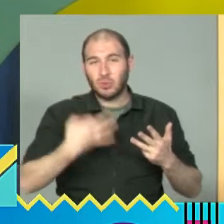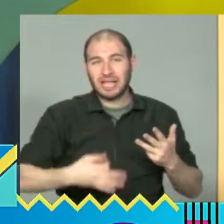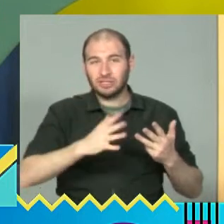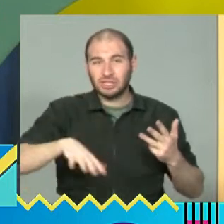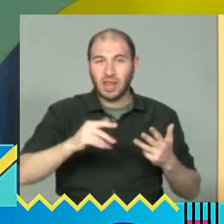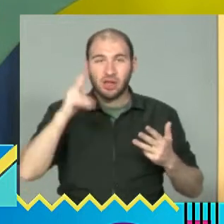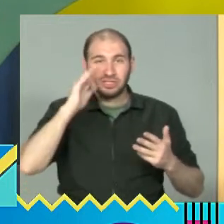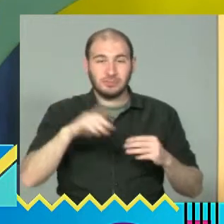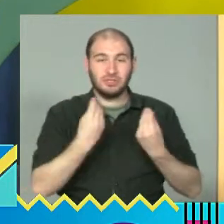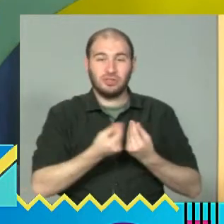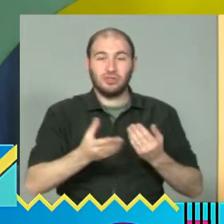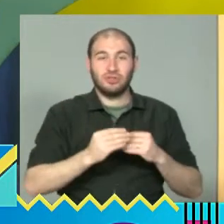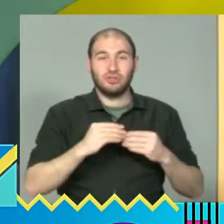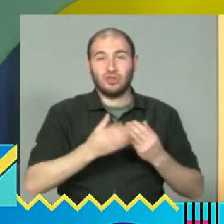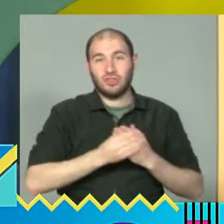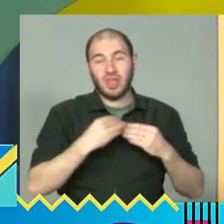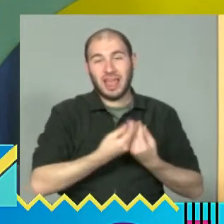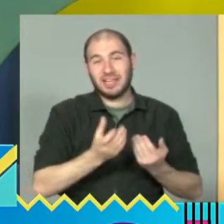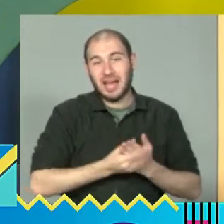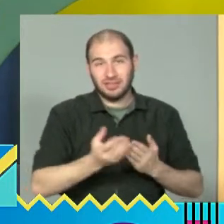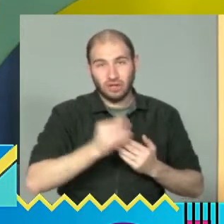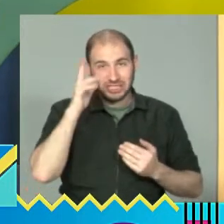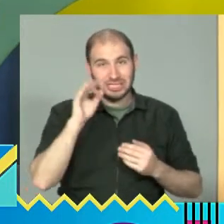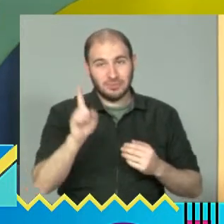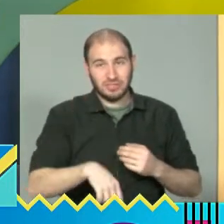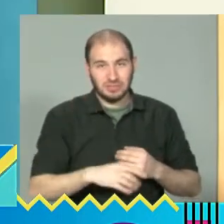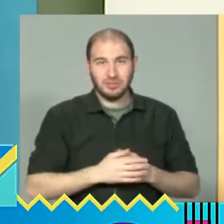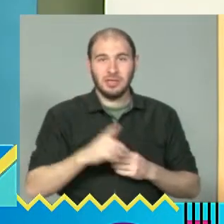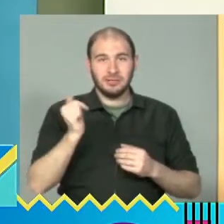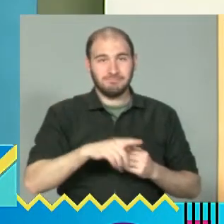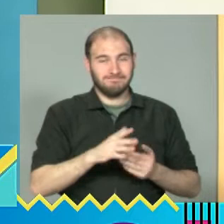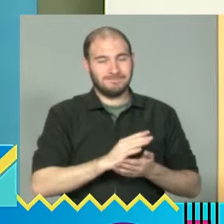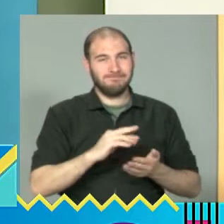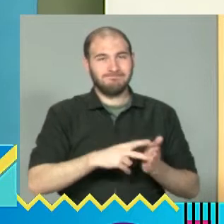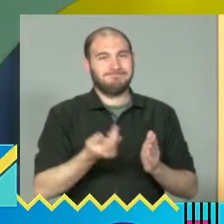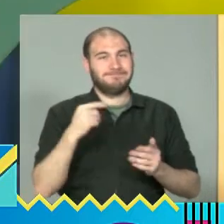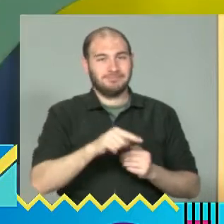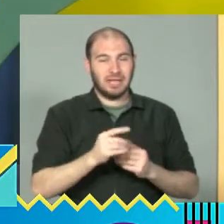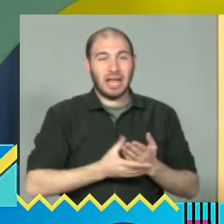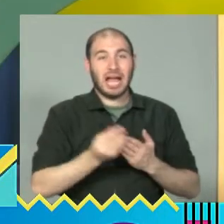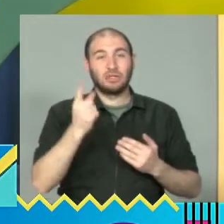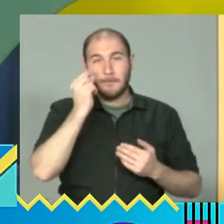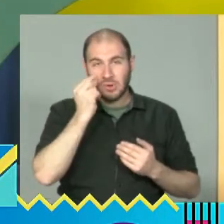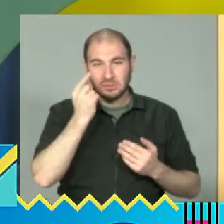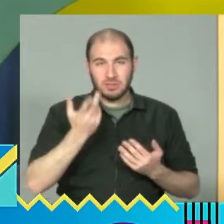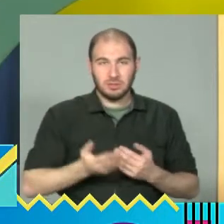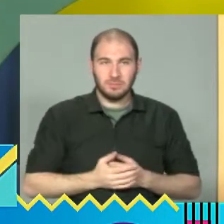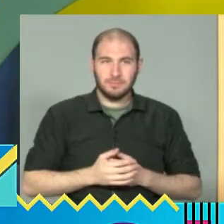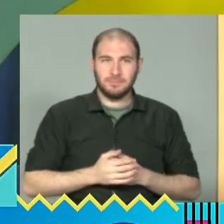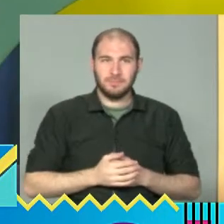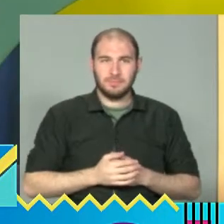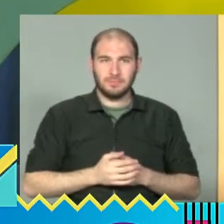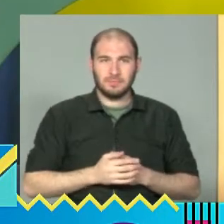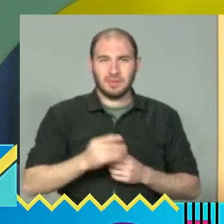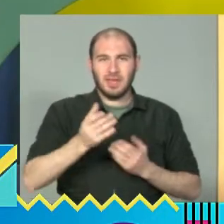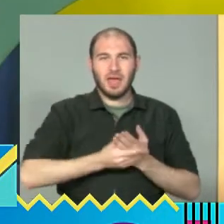va el 80% del gasto, digo. Es lo que por ahí es lo más sensible. El gasto político es